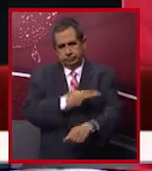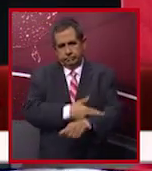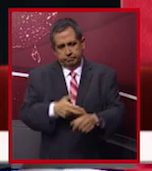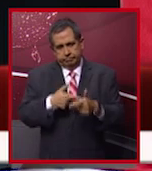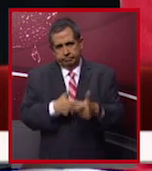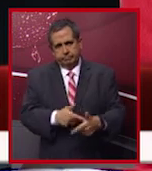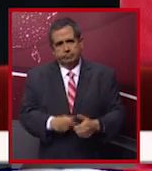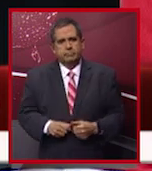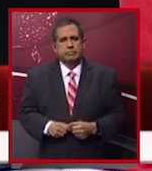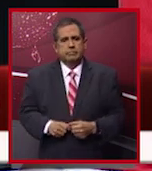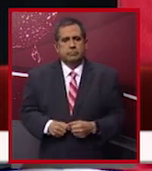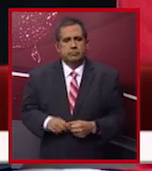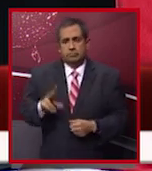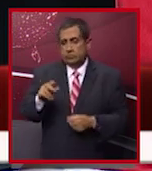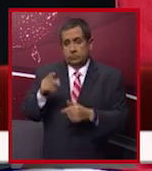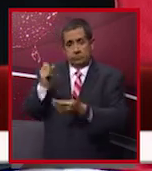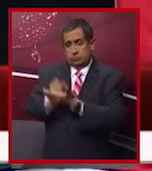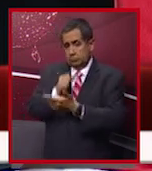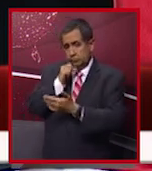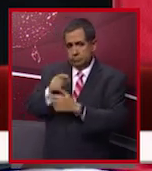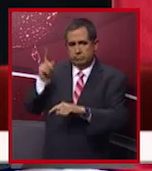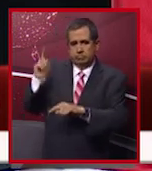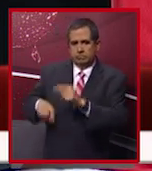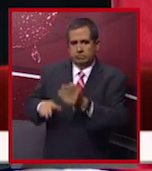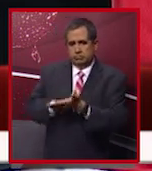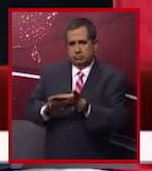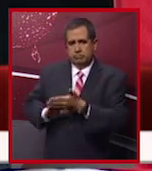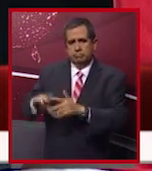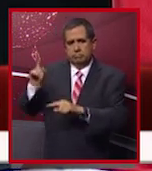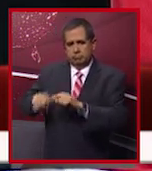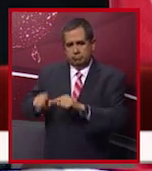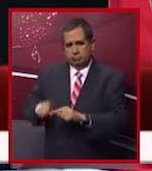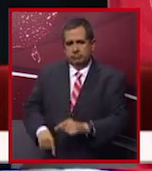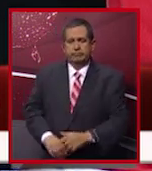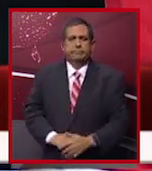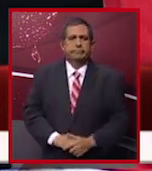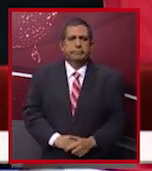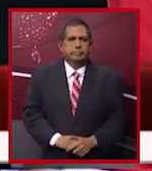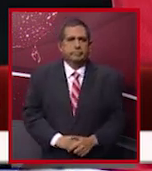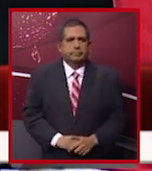los efectos constitucionales y lo no aprobado se tiene por desechado.